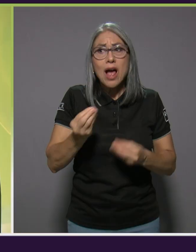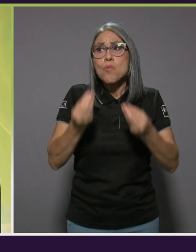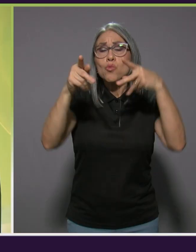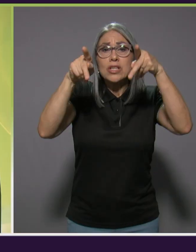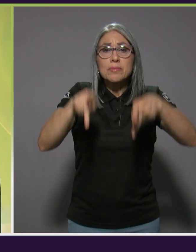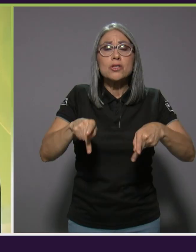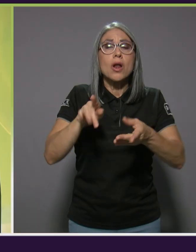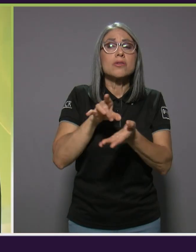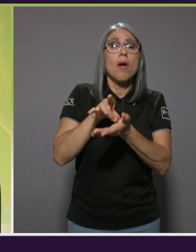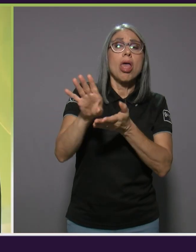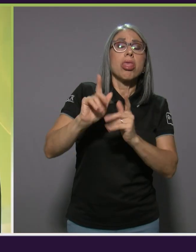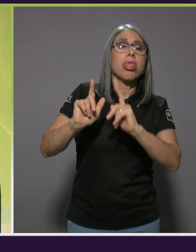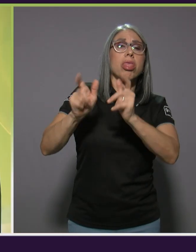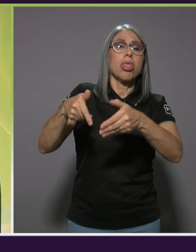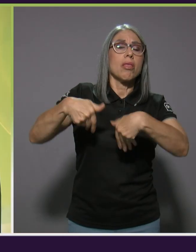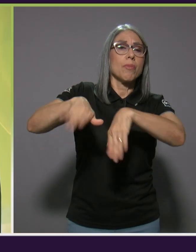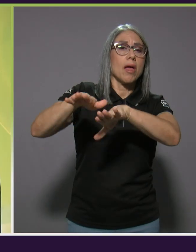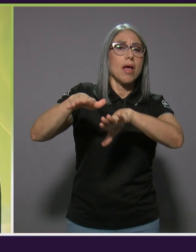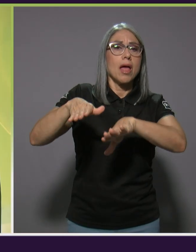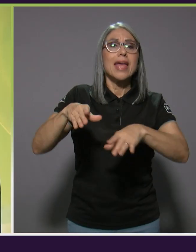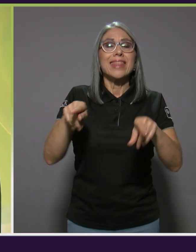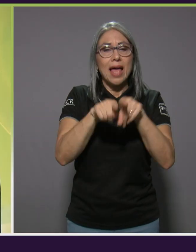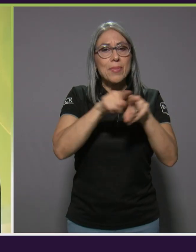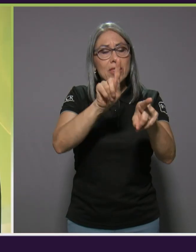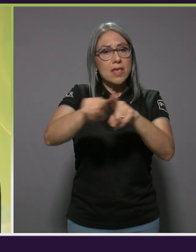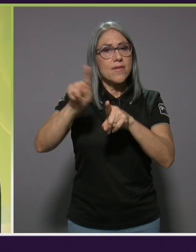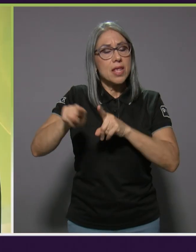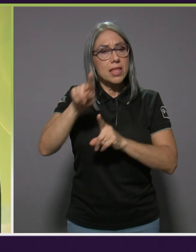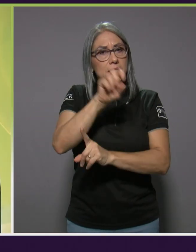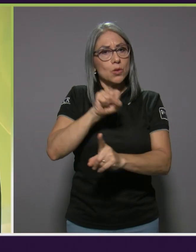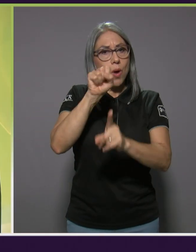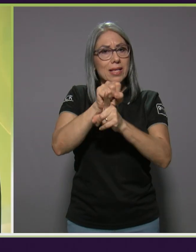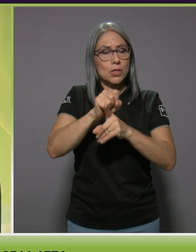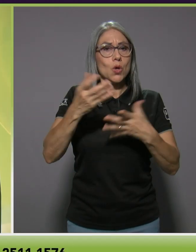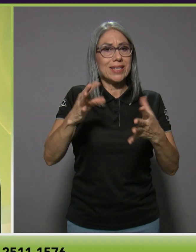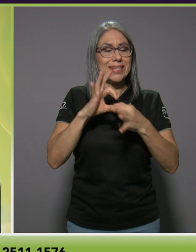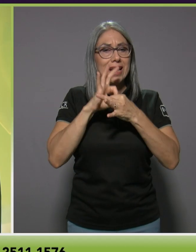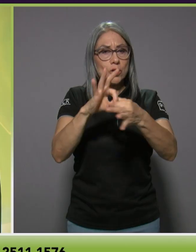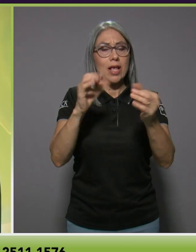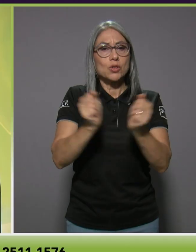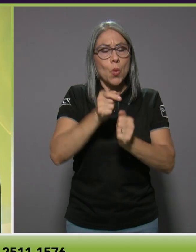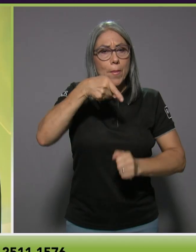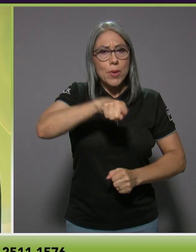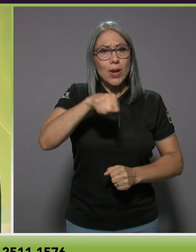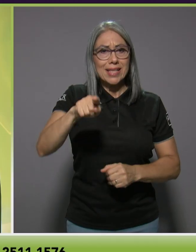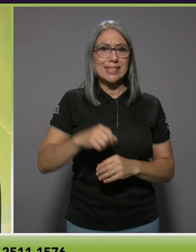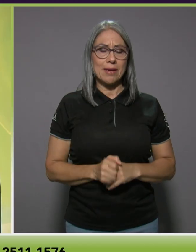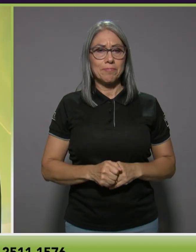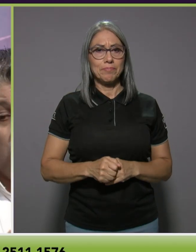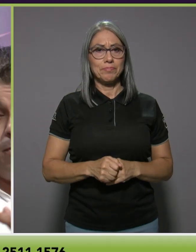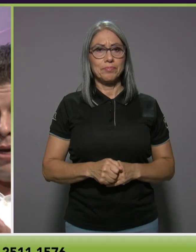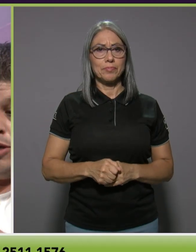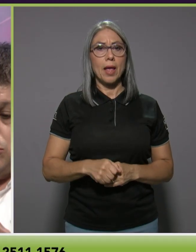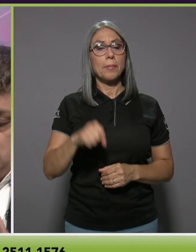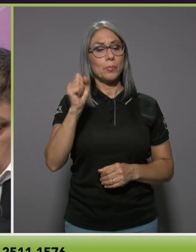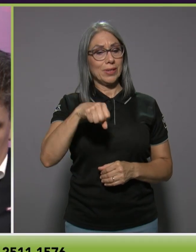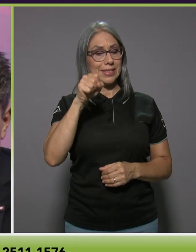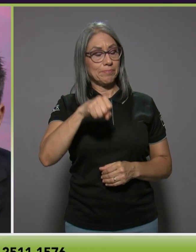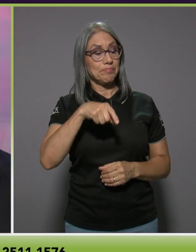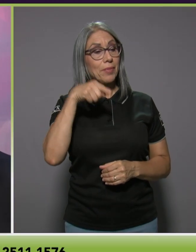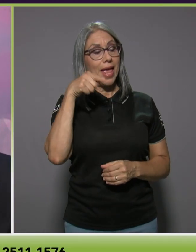otros tipos de necesidades relacionadas a estos tipos de violencia. Así es. Dentro del